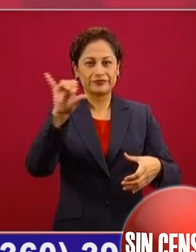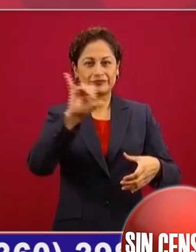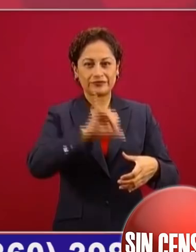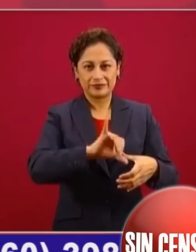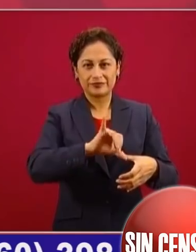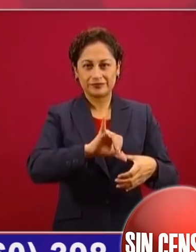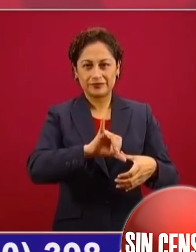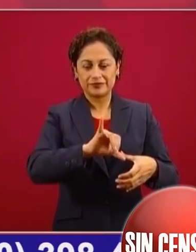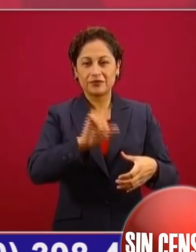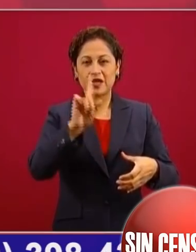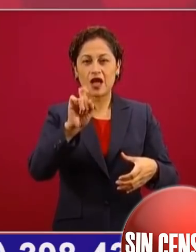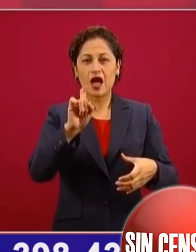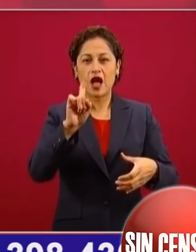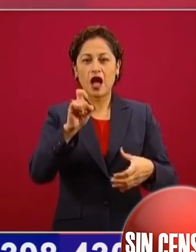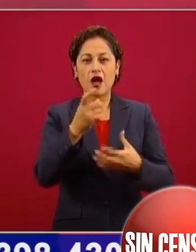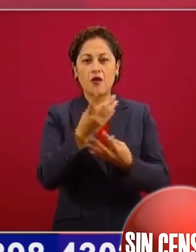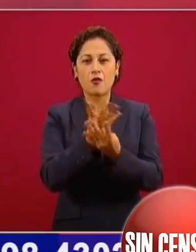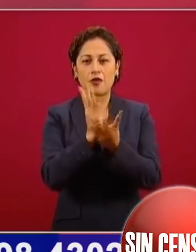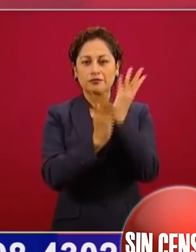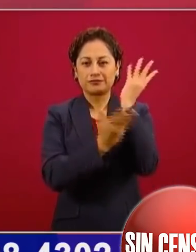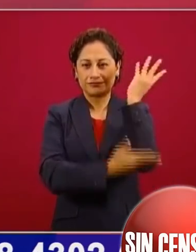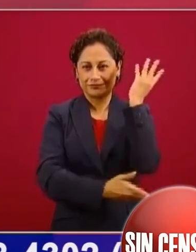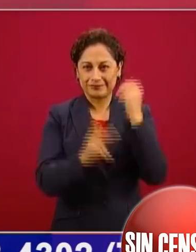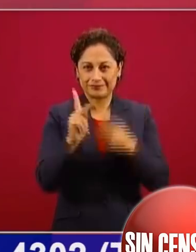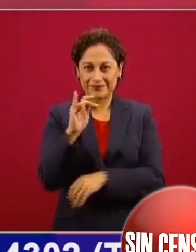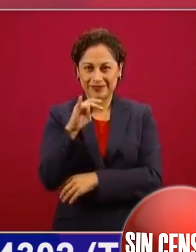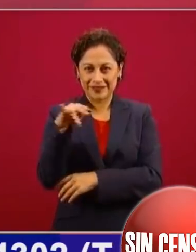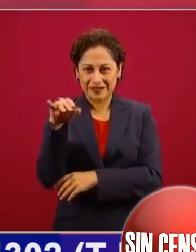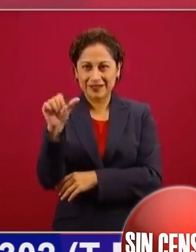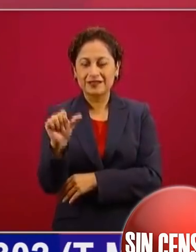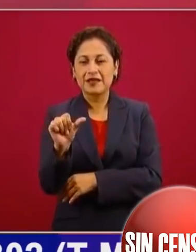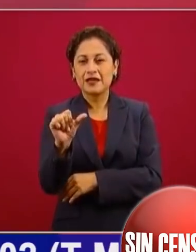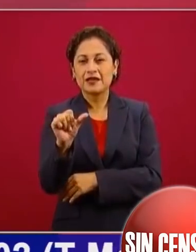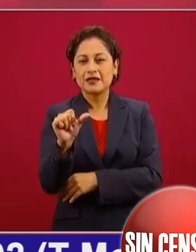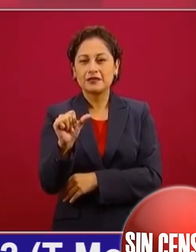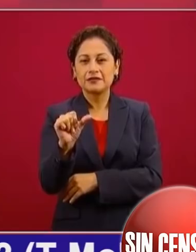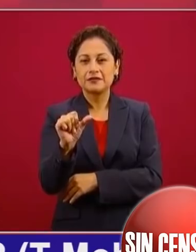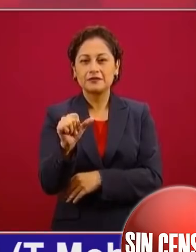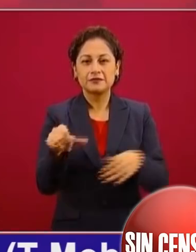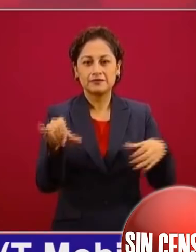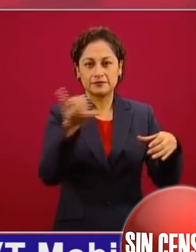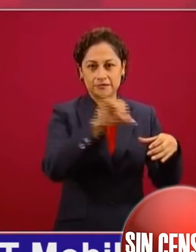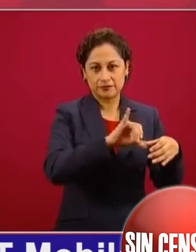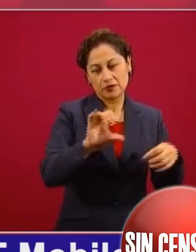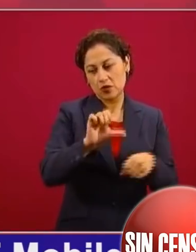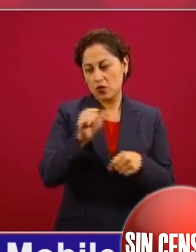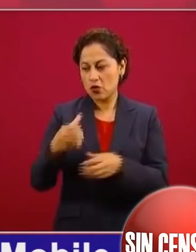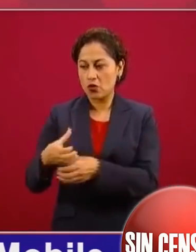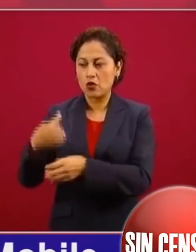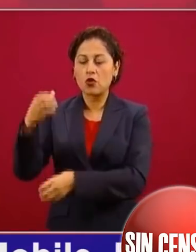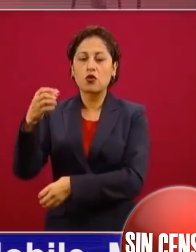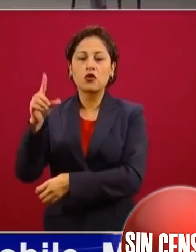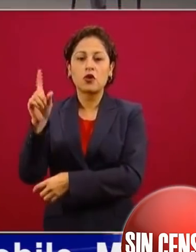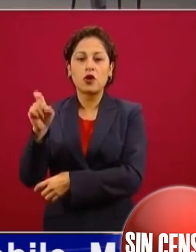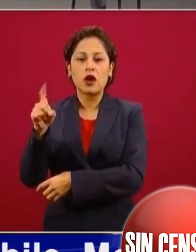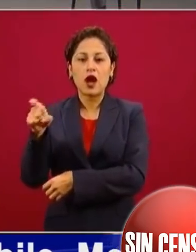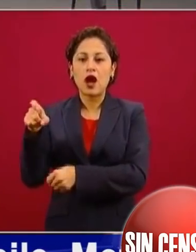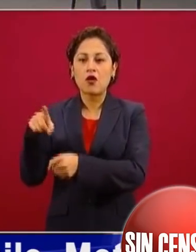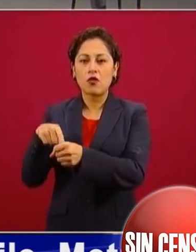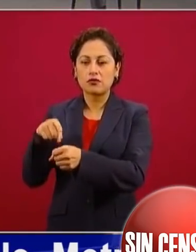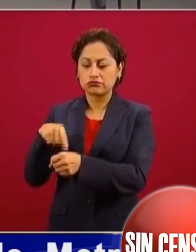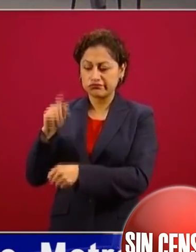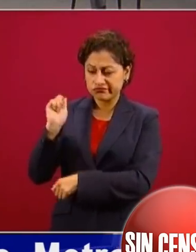un agua de piña, y luego un agua de colores, no se sabía qué cosa.